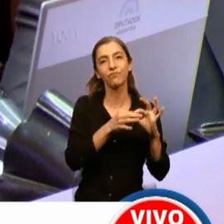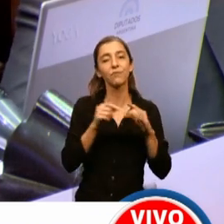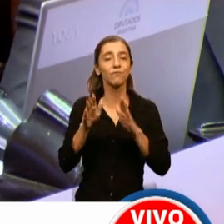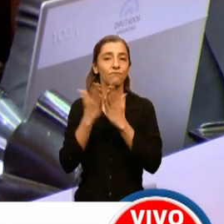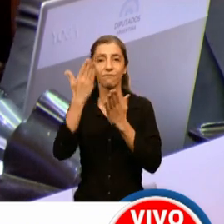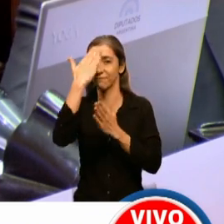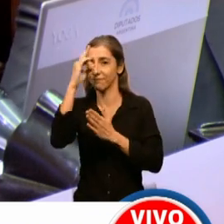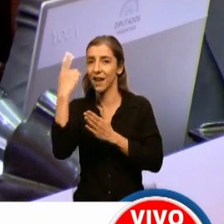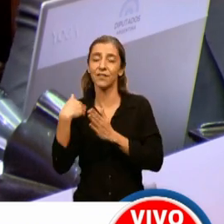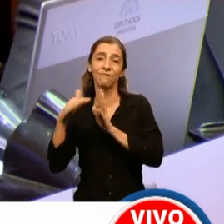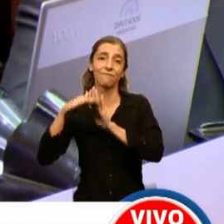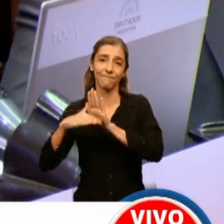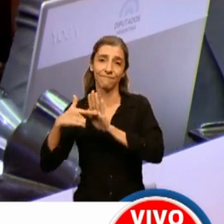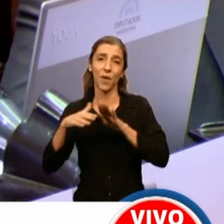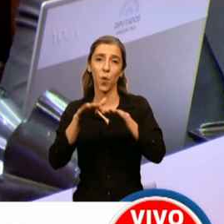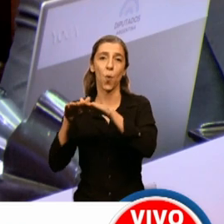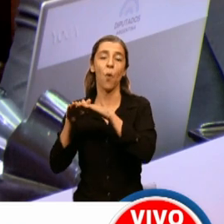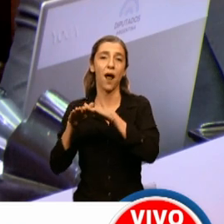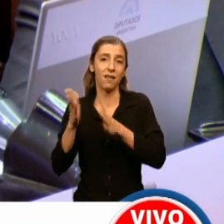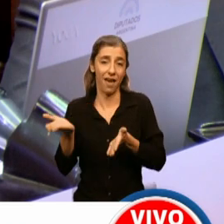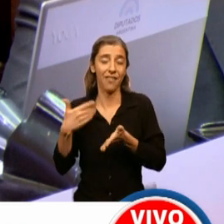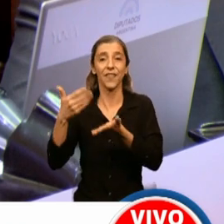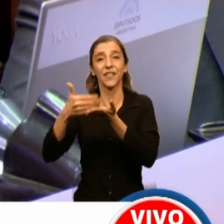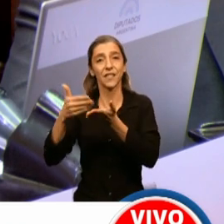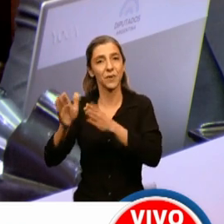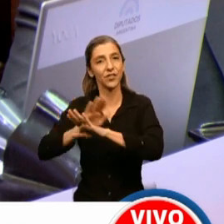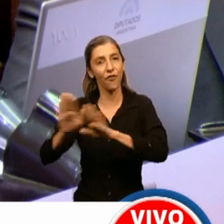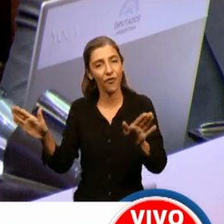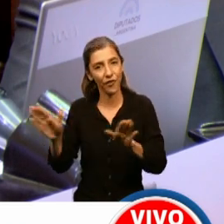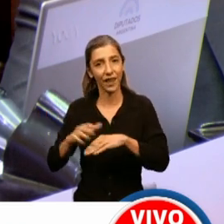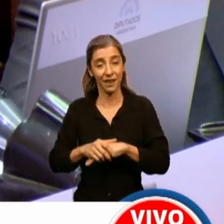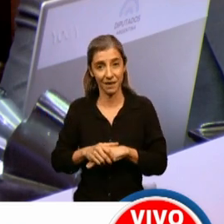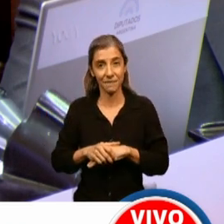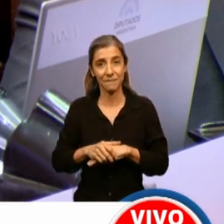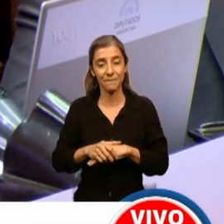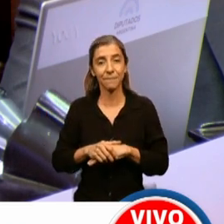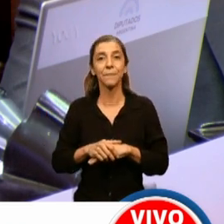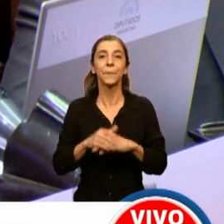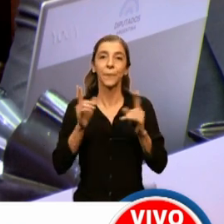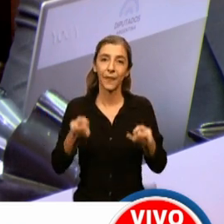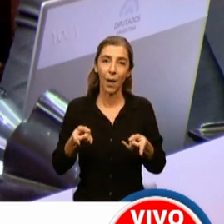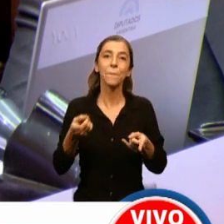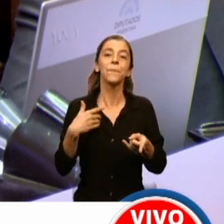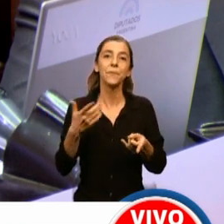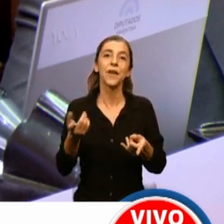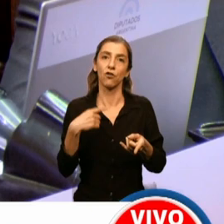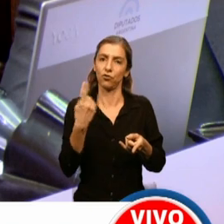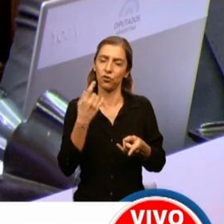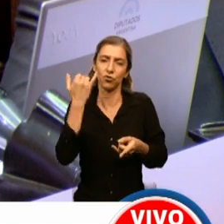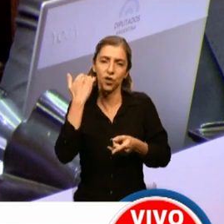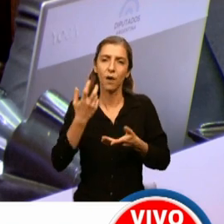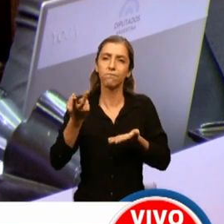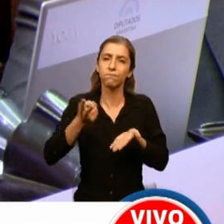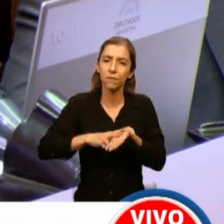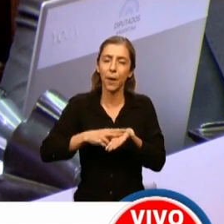y de la prohibición de la no discriminación y también algo que hemos repetido porque